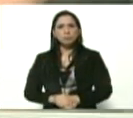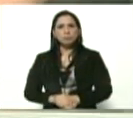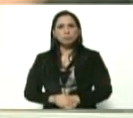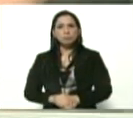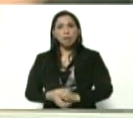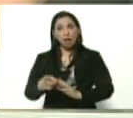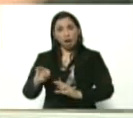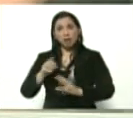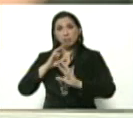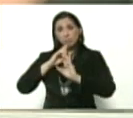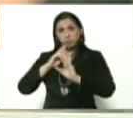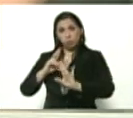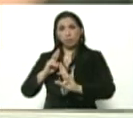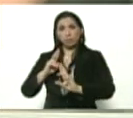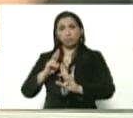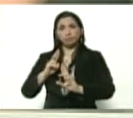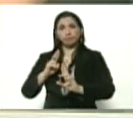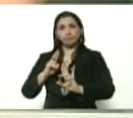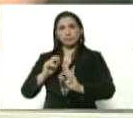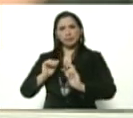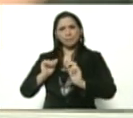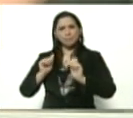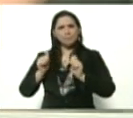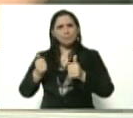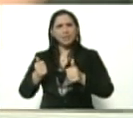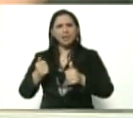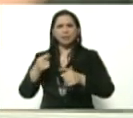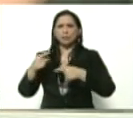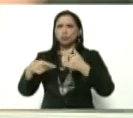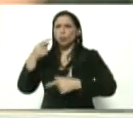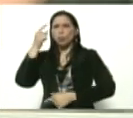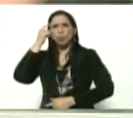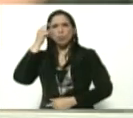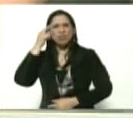Son respuestas que comienzan a salir día a día